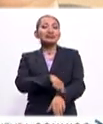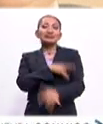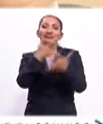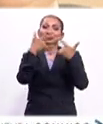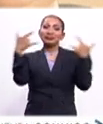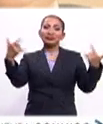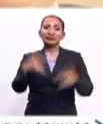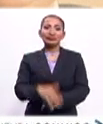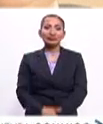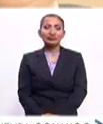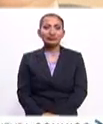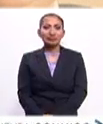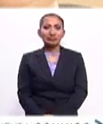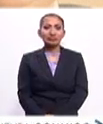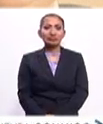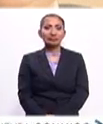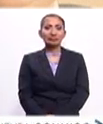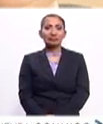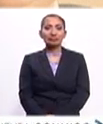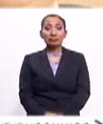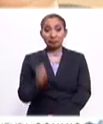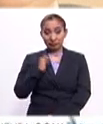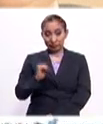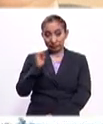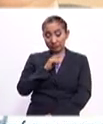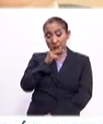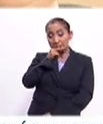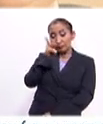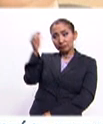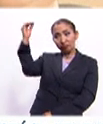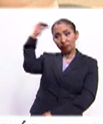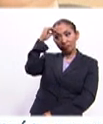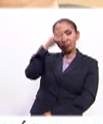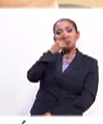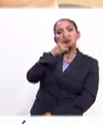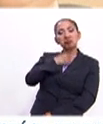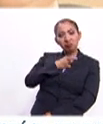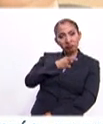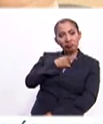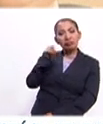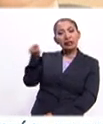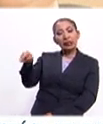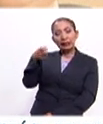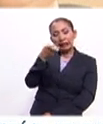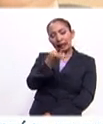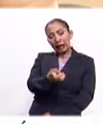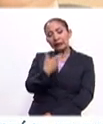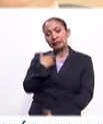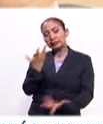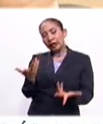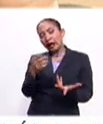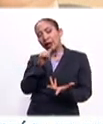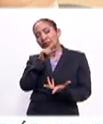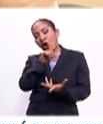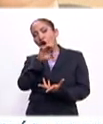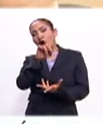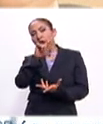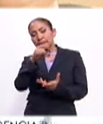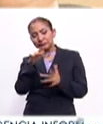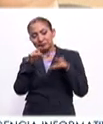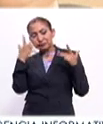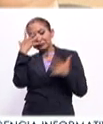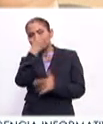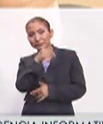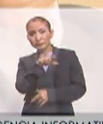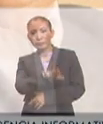larga historia. La antigua palabra del sabio nos lo dice. Es ella, gruesa tea de ocote que